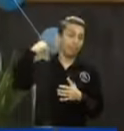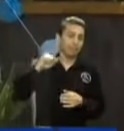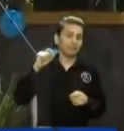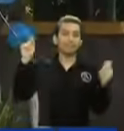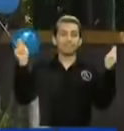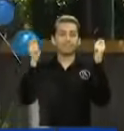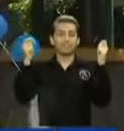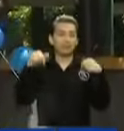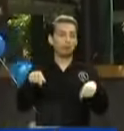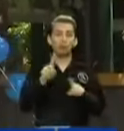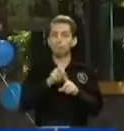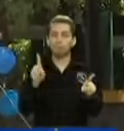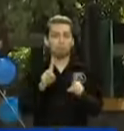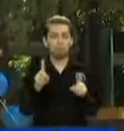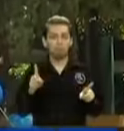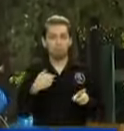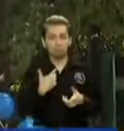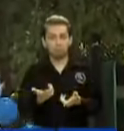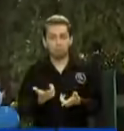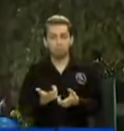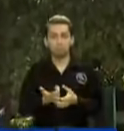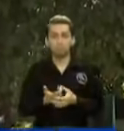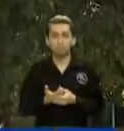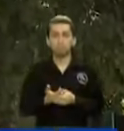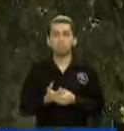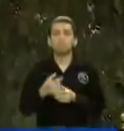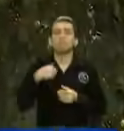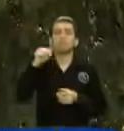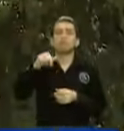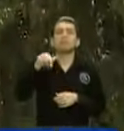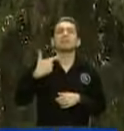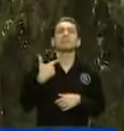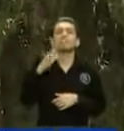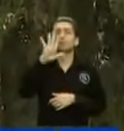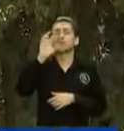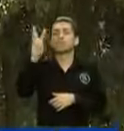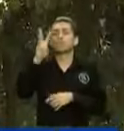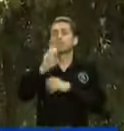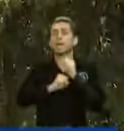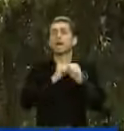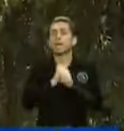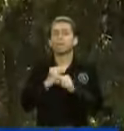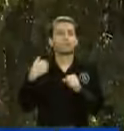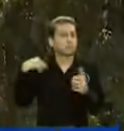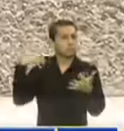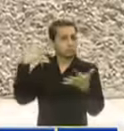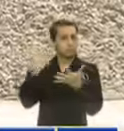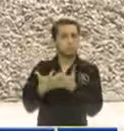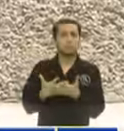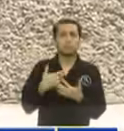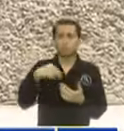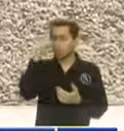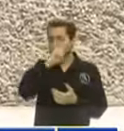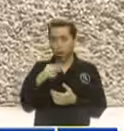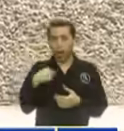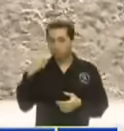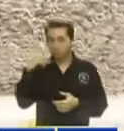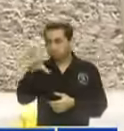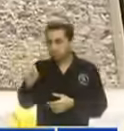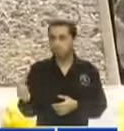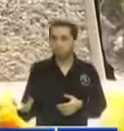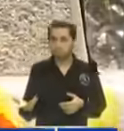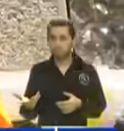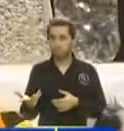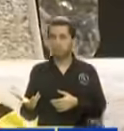celebrábamos. Yo tengo 53 años, en el tiempo que tengo, nunca había vivido esto. Y